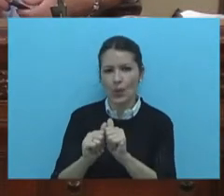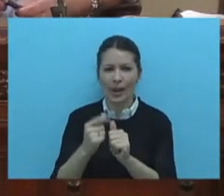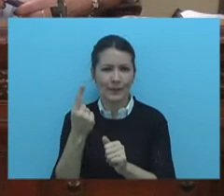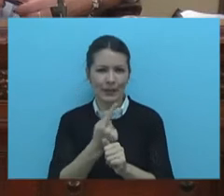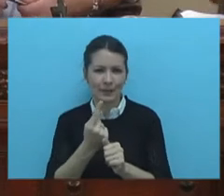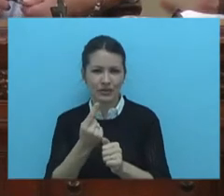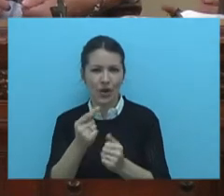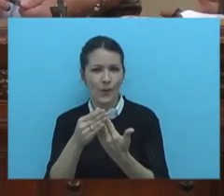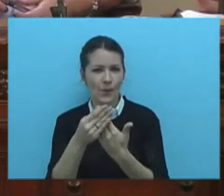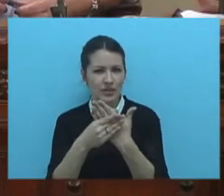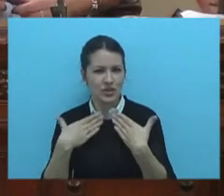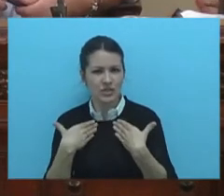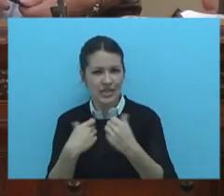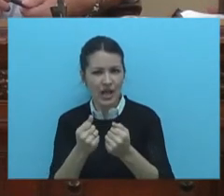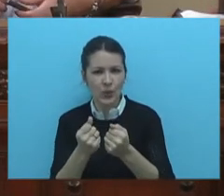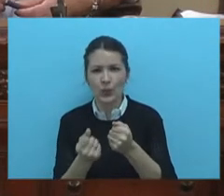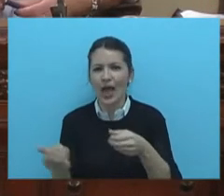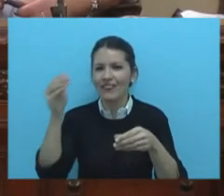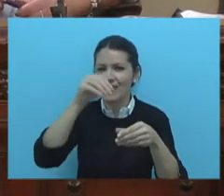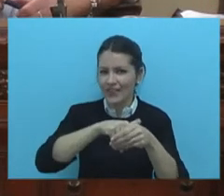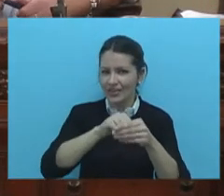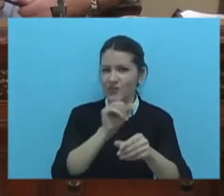digamos. Pero